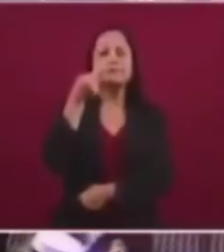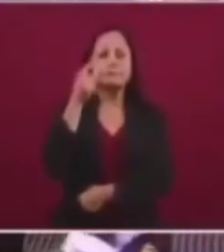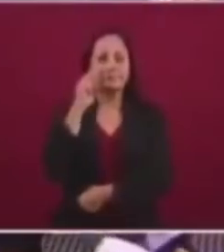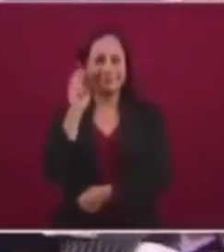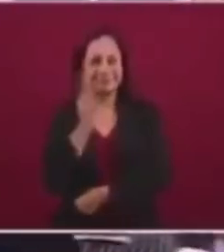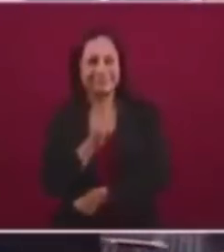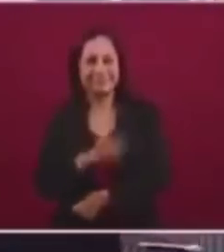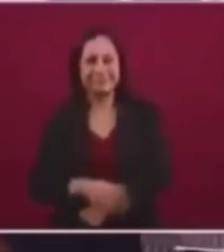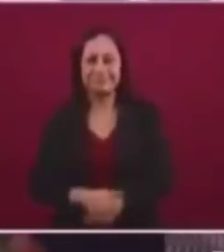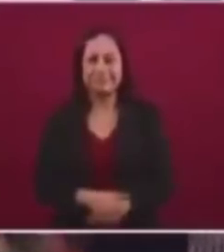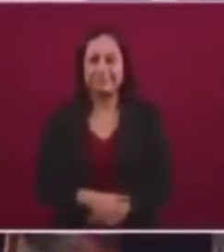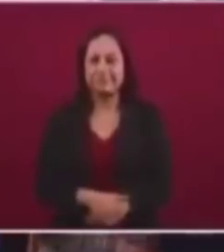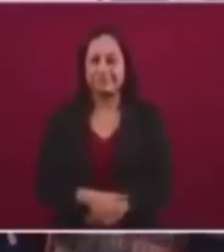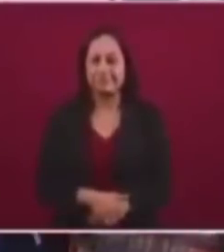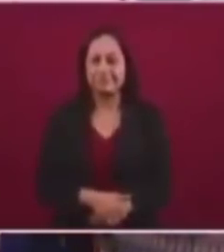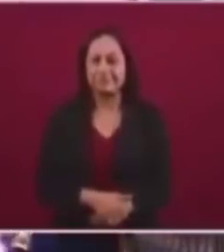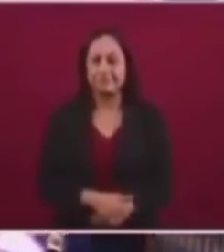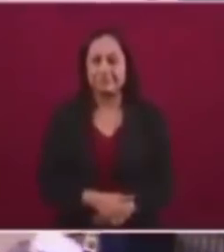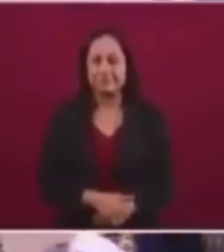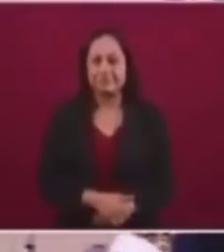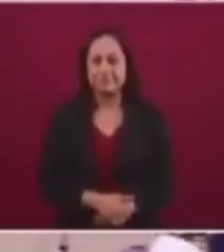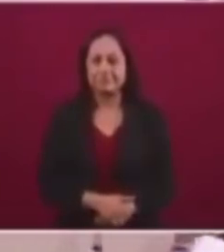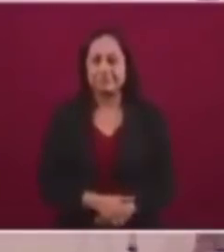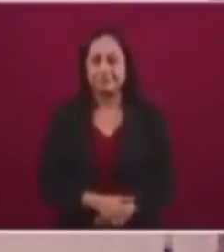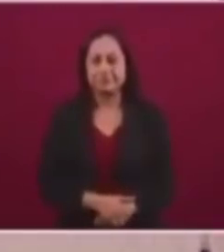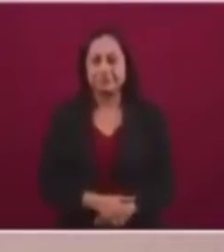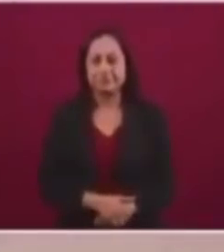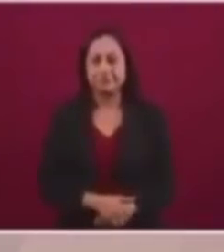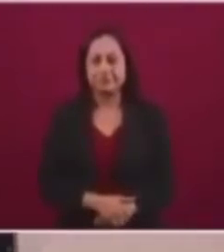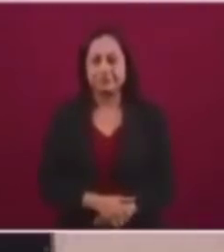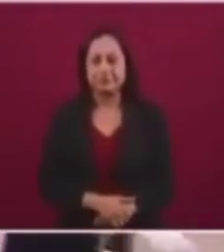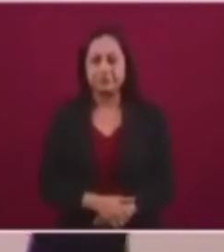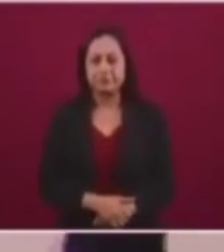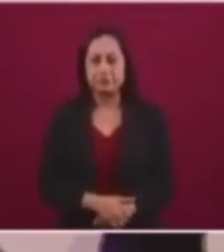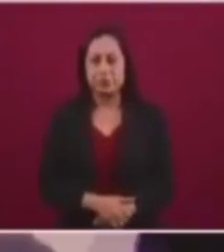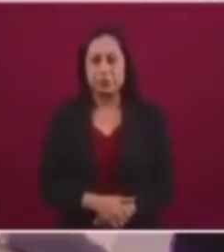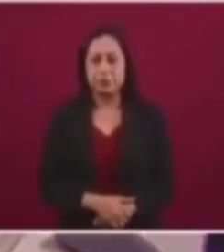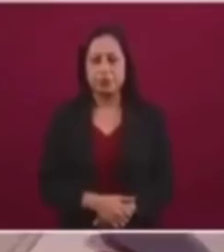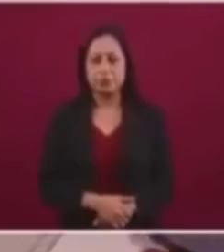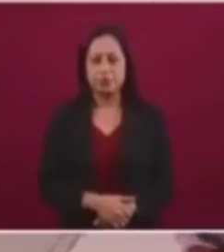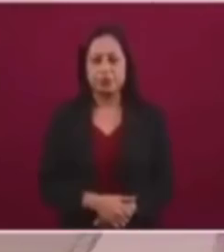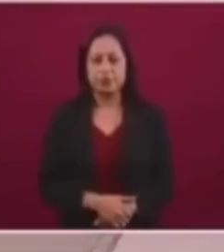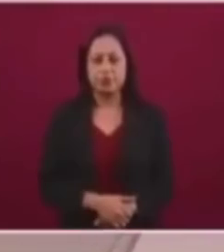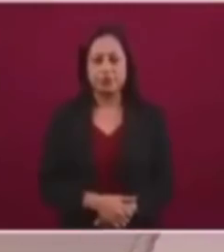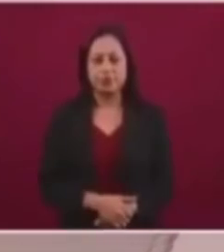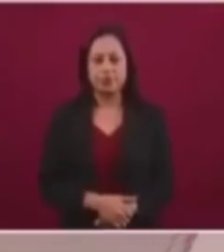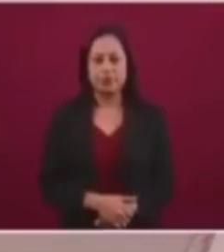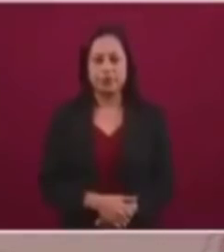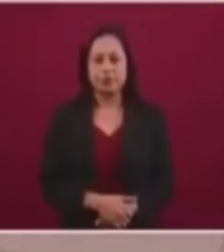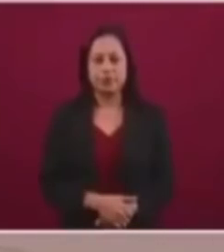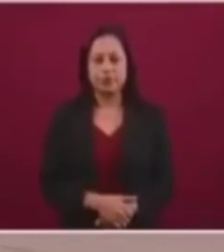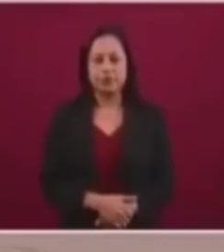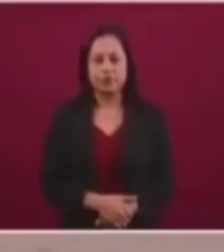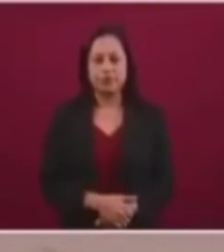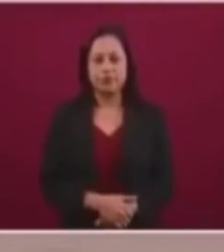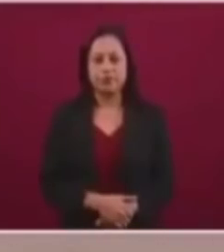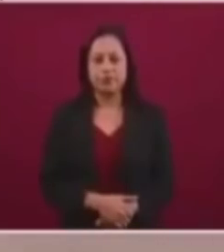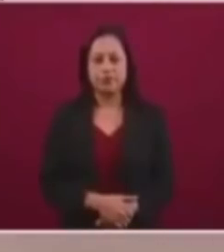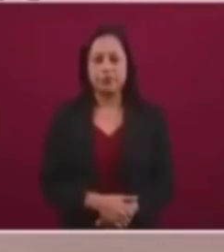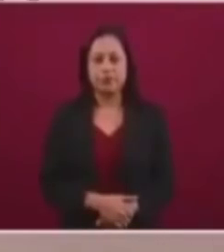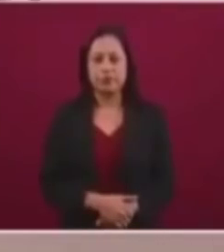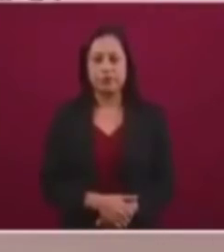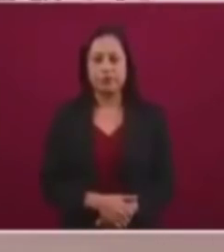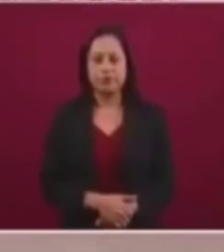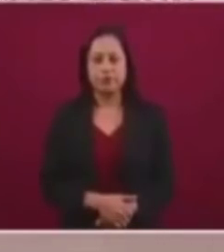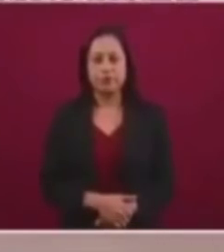del personal que conforma el cuartel general del alto mando. Este mando tiene a su cargo la concepción, preparación